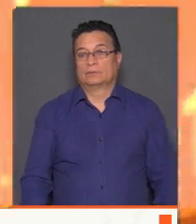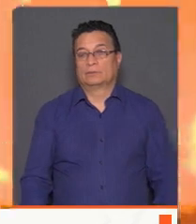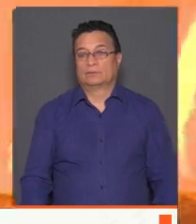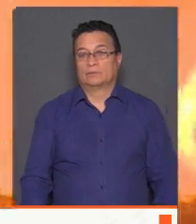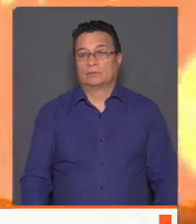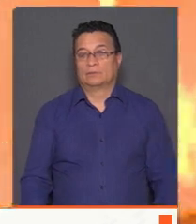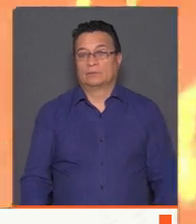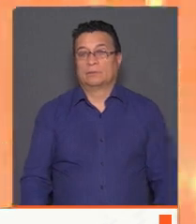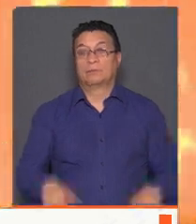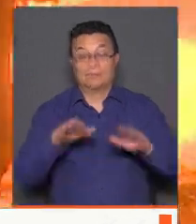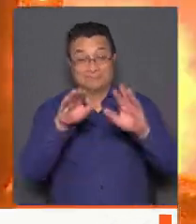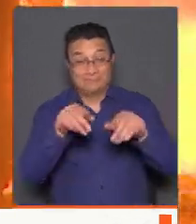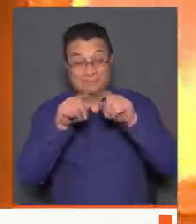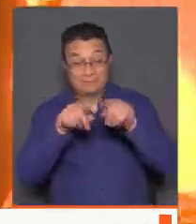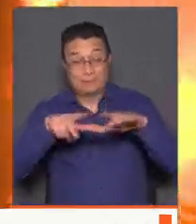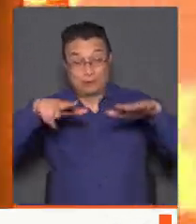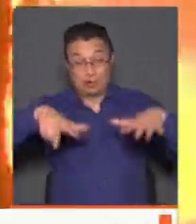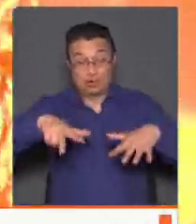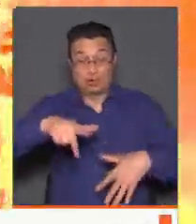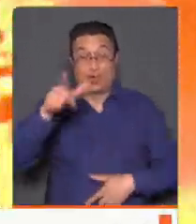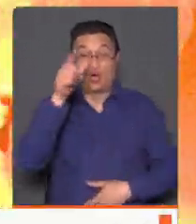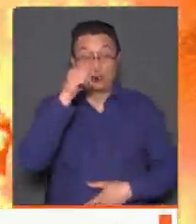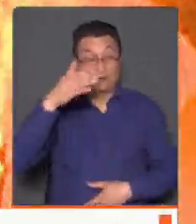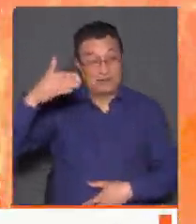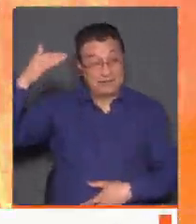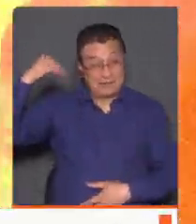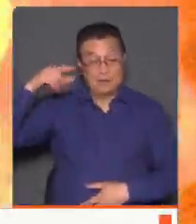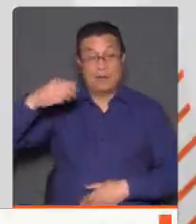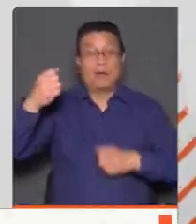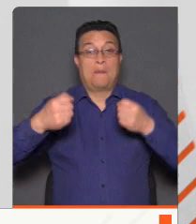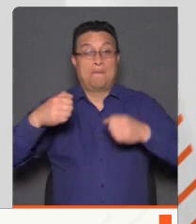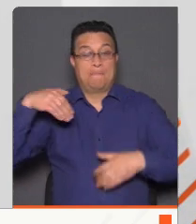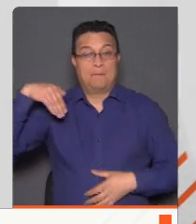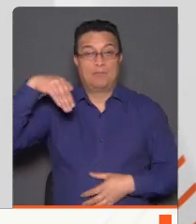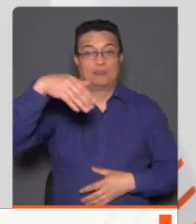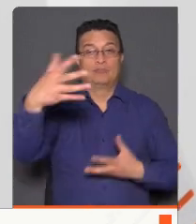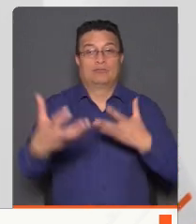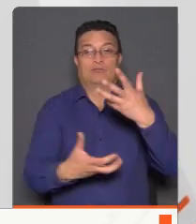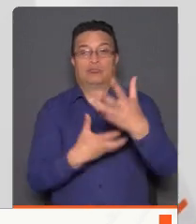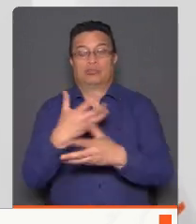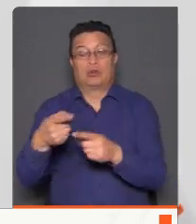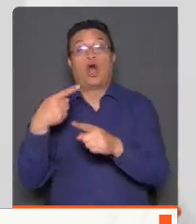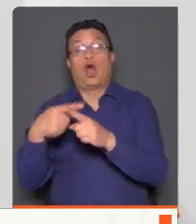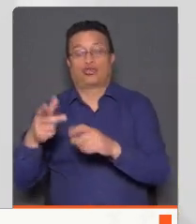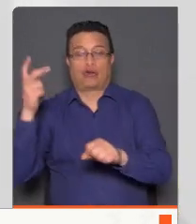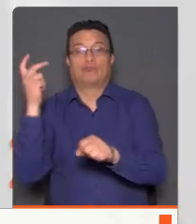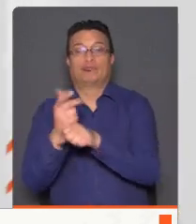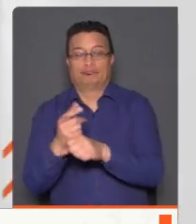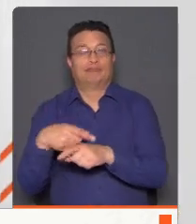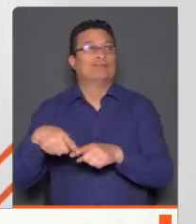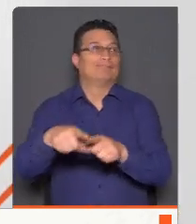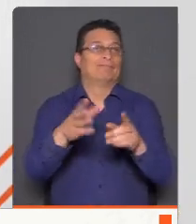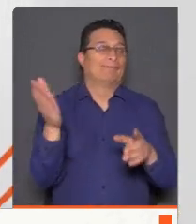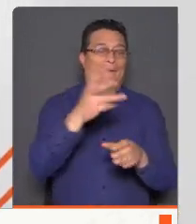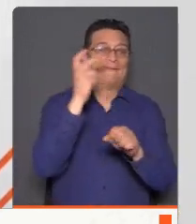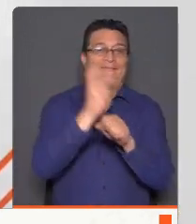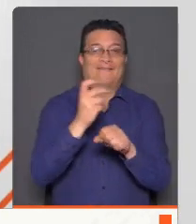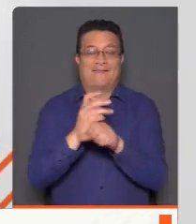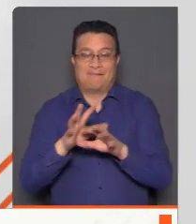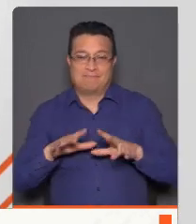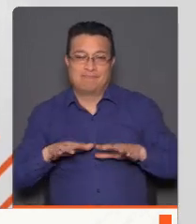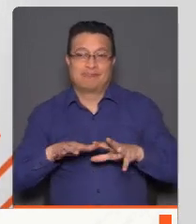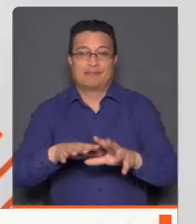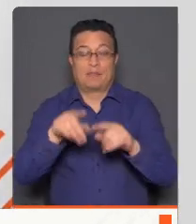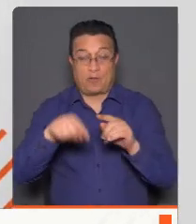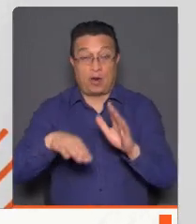Fue precisamente el 18 de octubre pasado que una micro terminó incendiada y también otra fue robada para saquear. Este año se desplegarán más